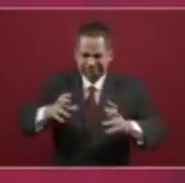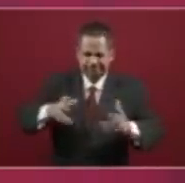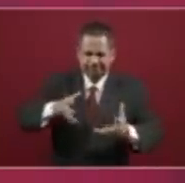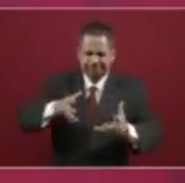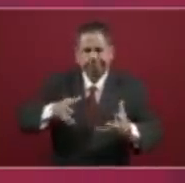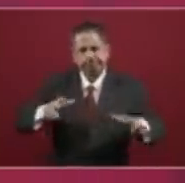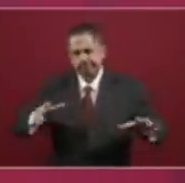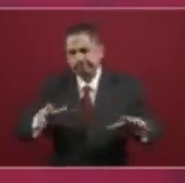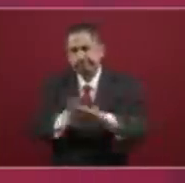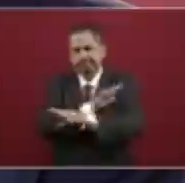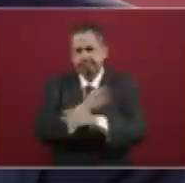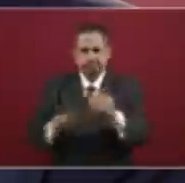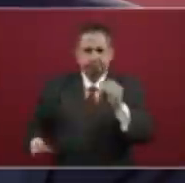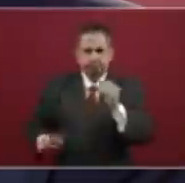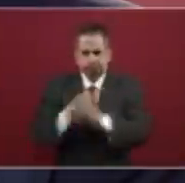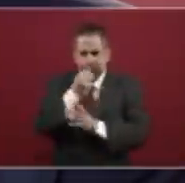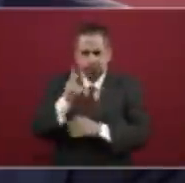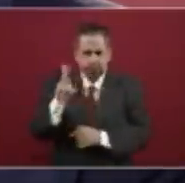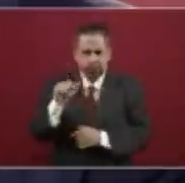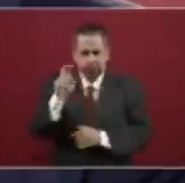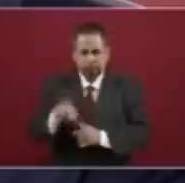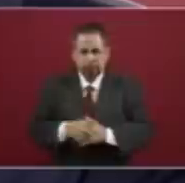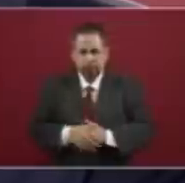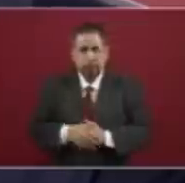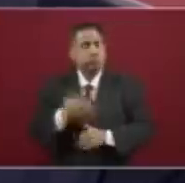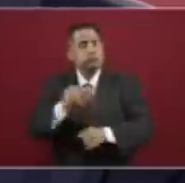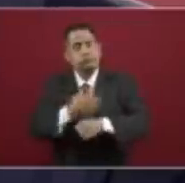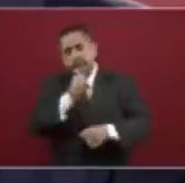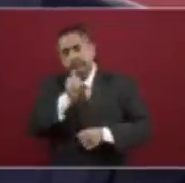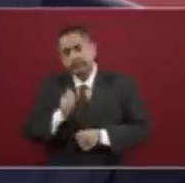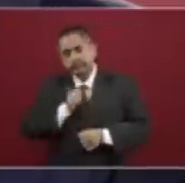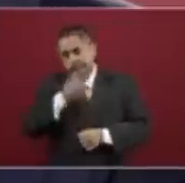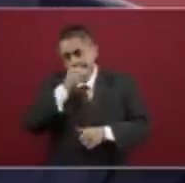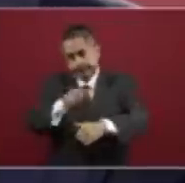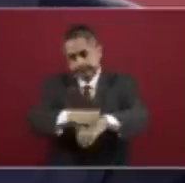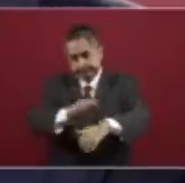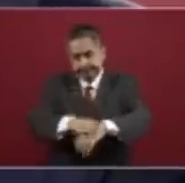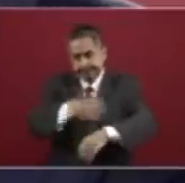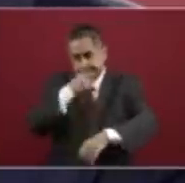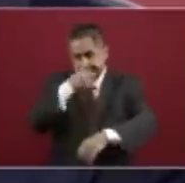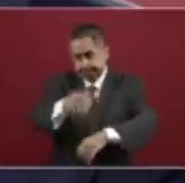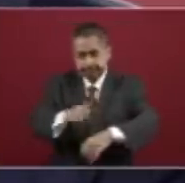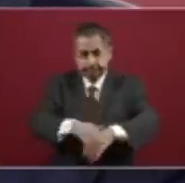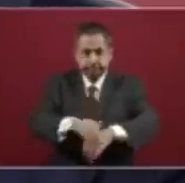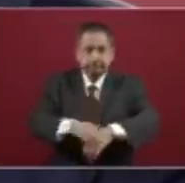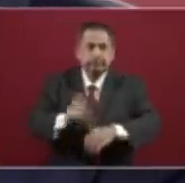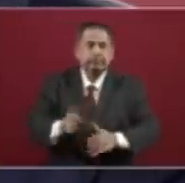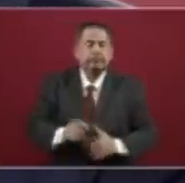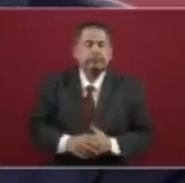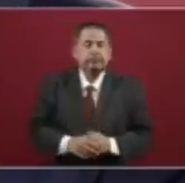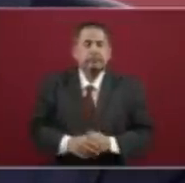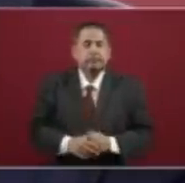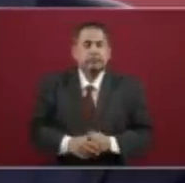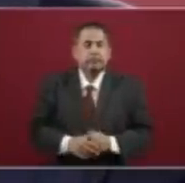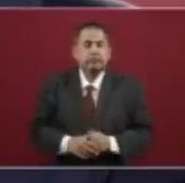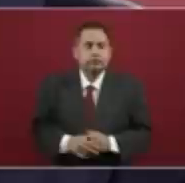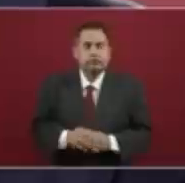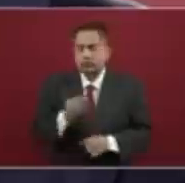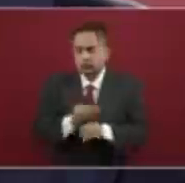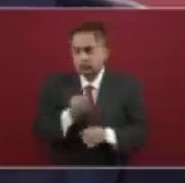nuevo plan, y de una vez aprovecho para comentarles que